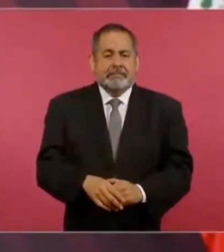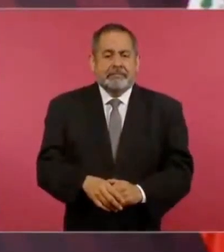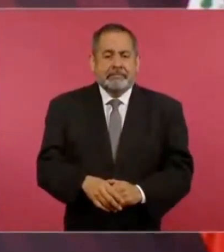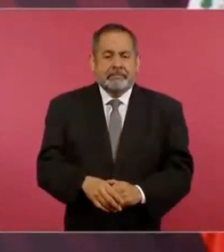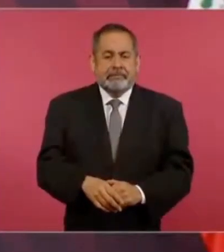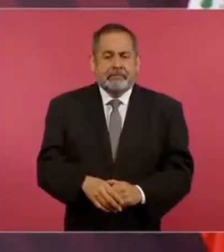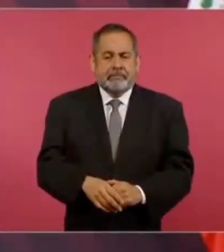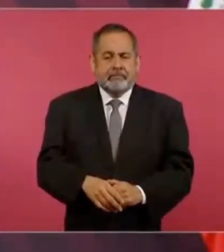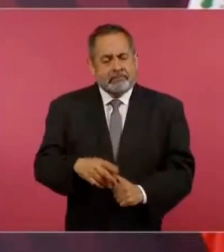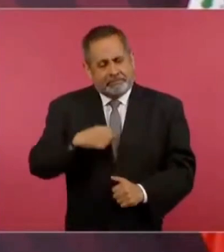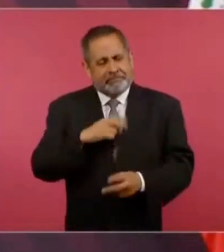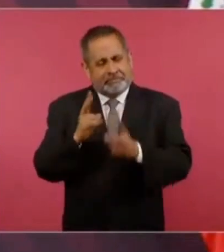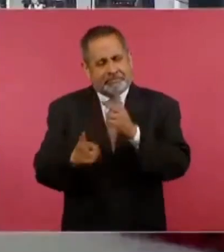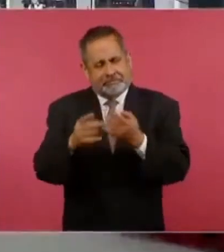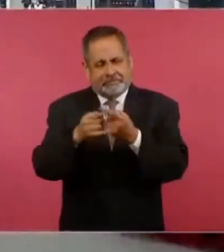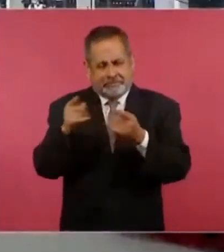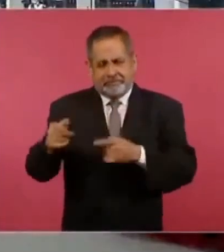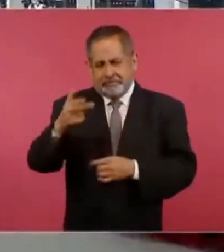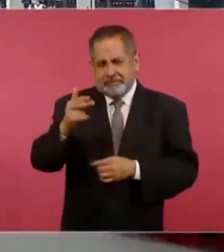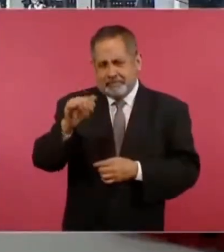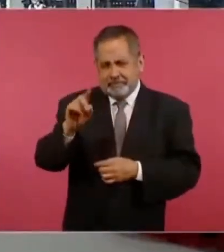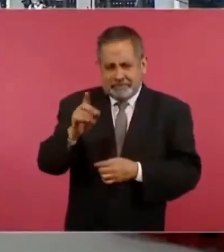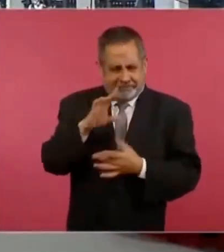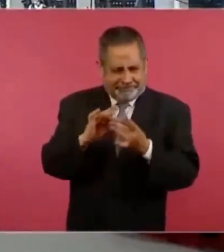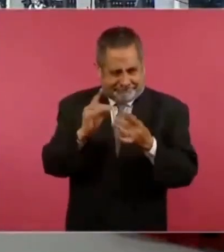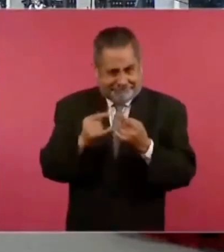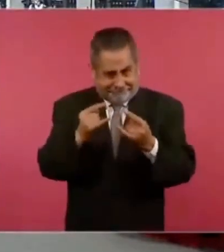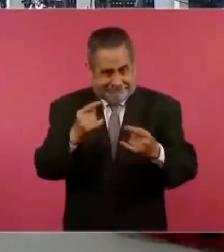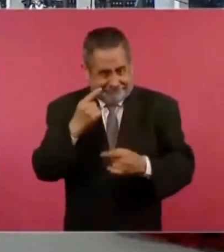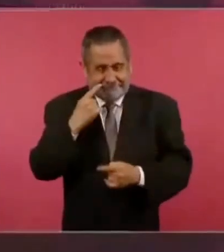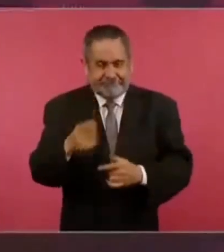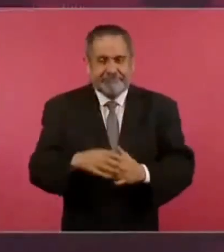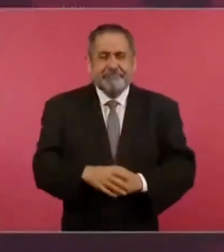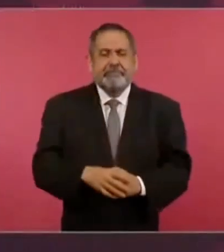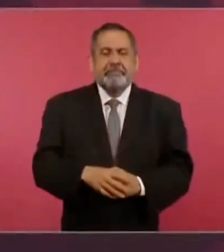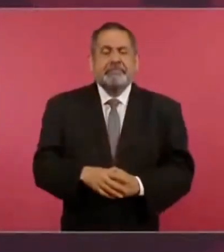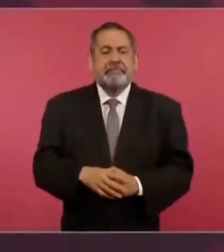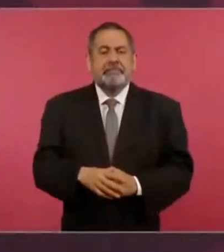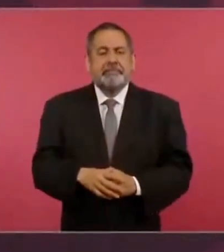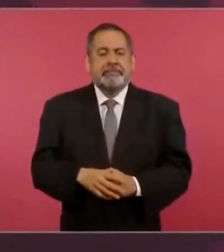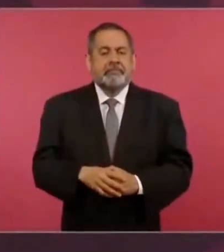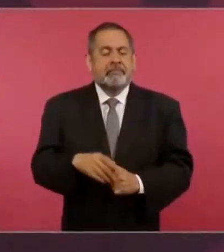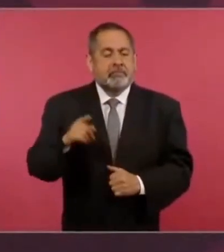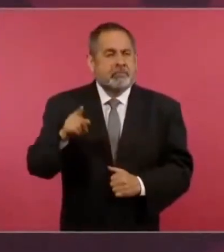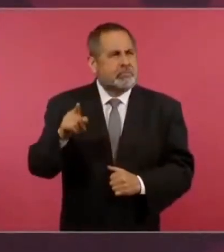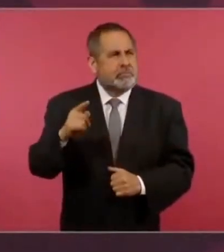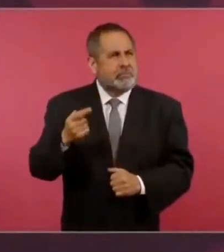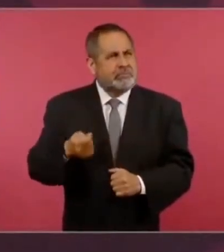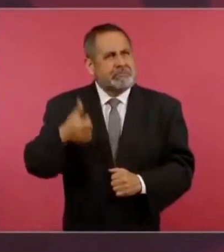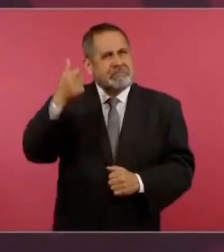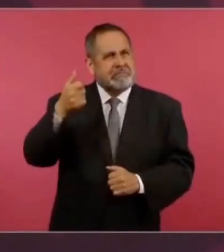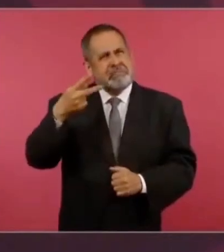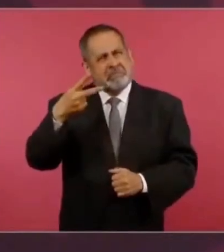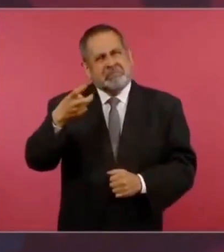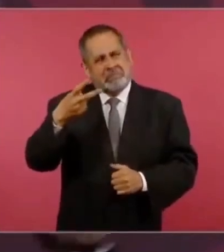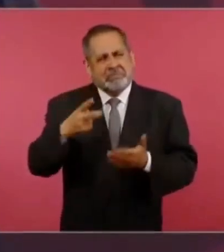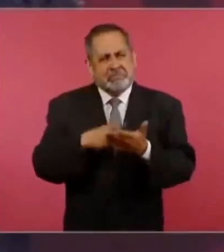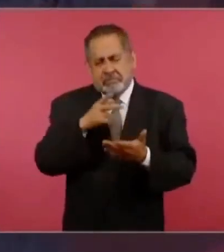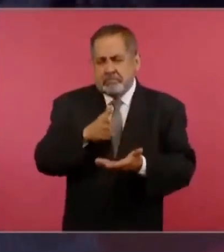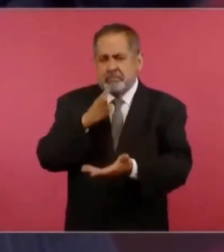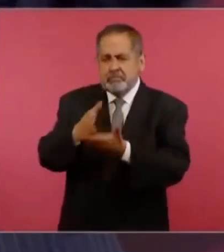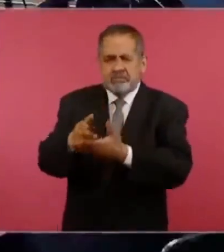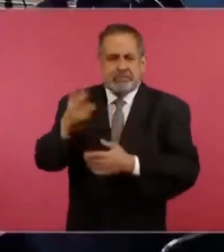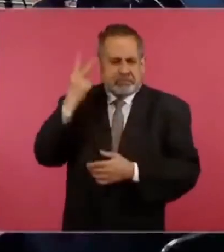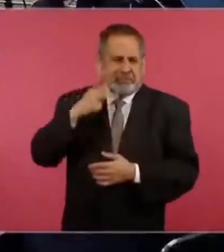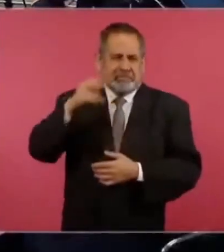¿Les platico algo de Hidalgo? Cuando fui, creo que la primera, la segunda vez, fui a las